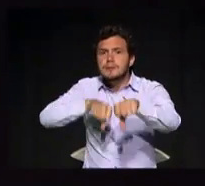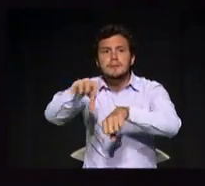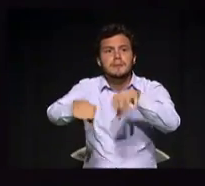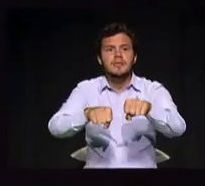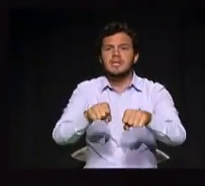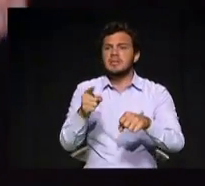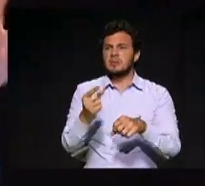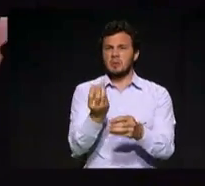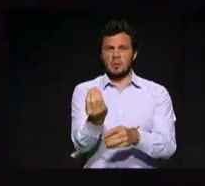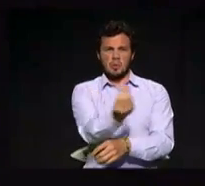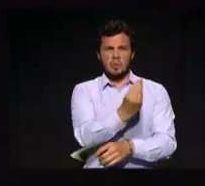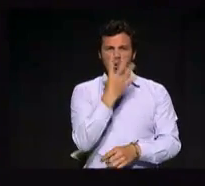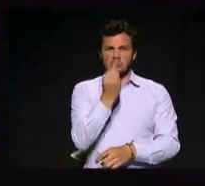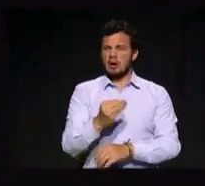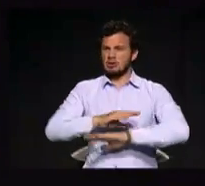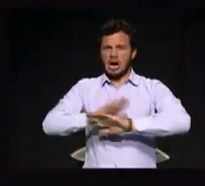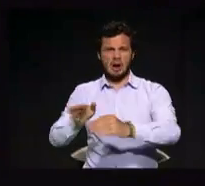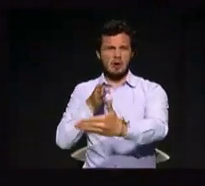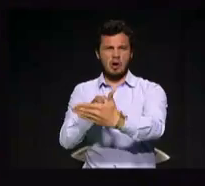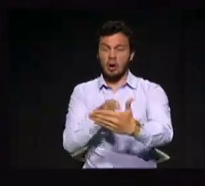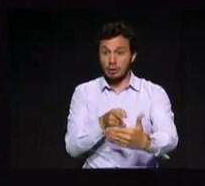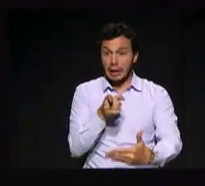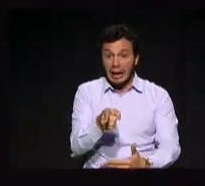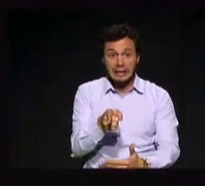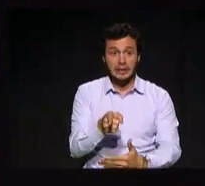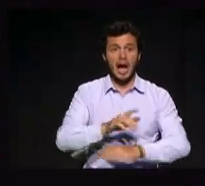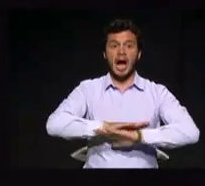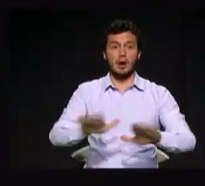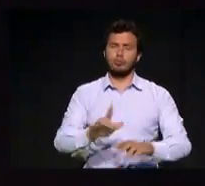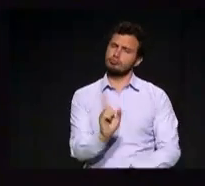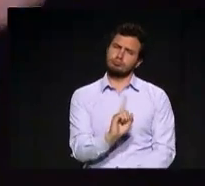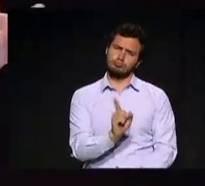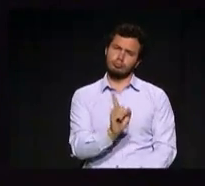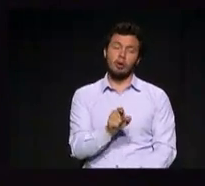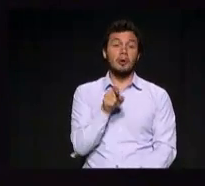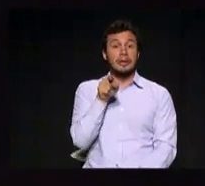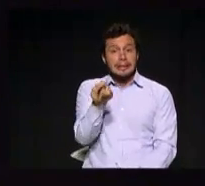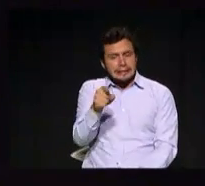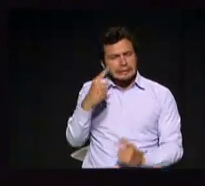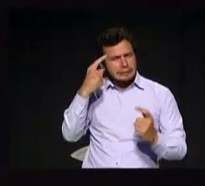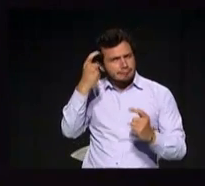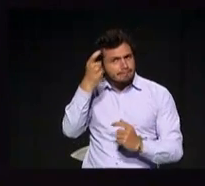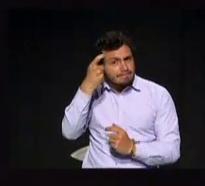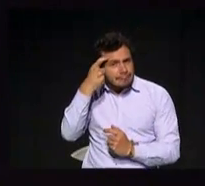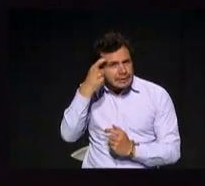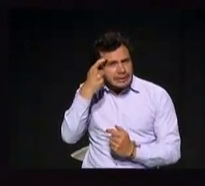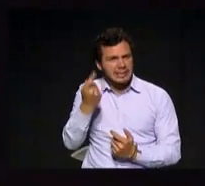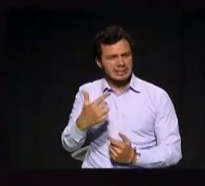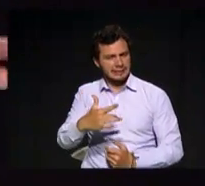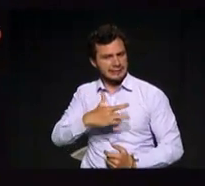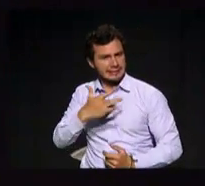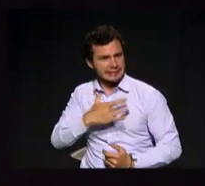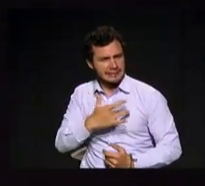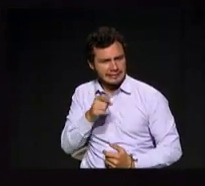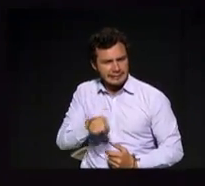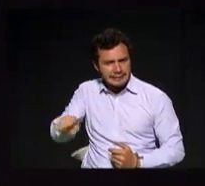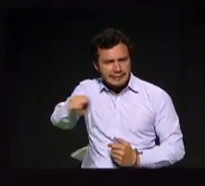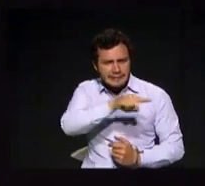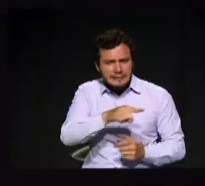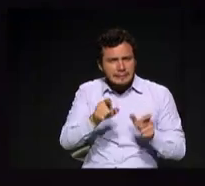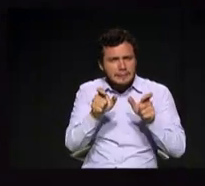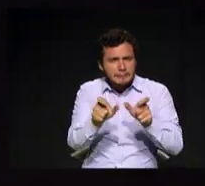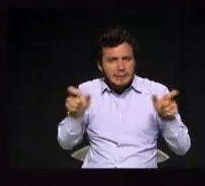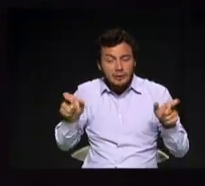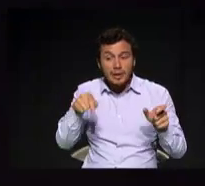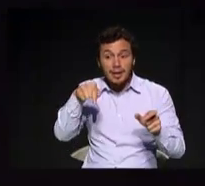meterle corazón a esa política meterle inteligencia a esa política y meterle corazón significa reconocer que gran parte de la en